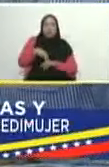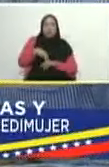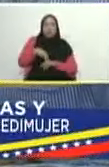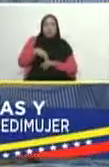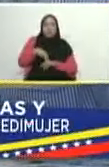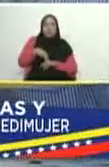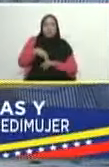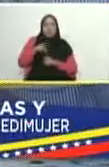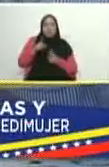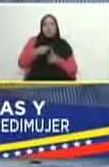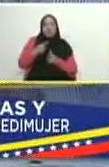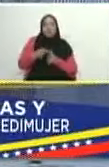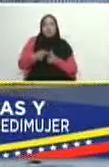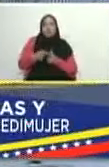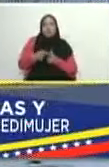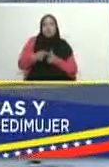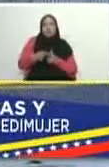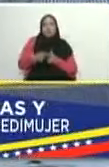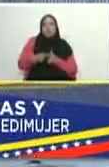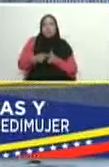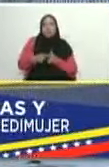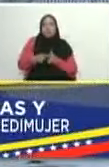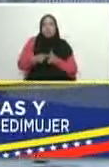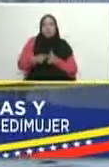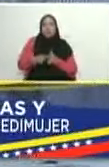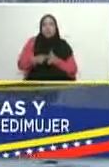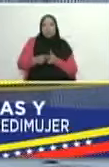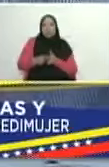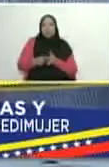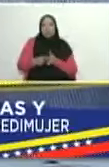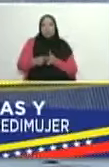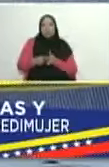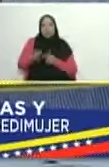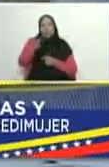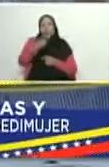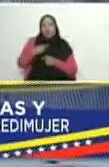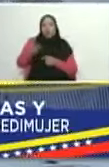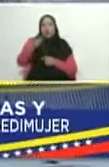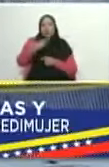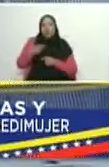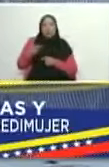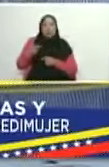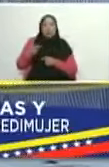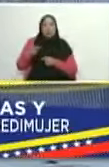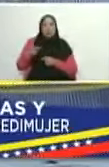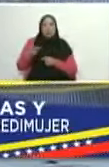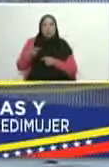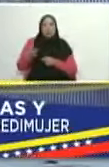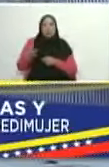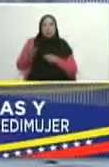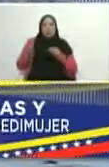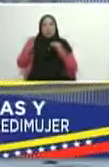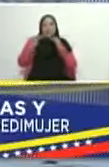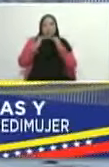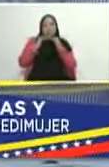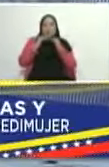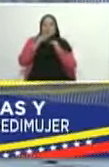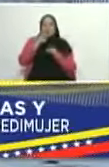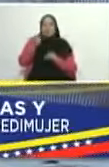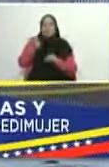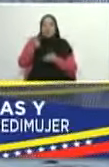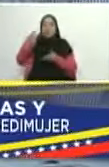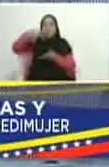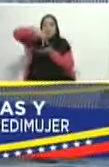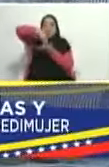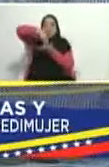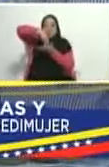Entonces, vamos a quitar la mesa y yo me paro. Búsquense un taburete grande, un sitio donde yo me pueda montar.